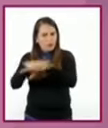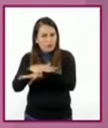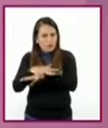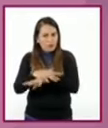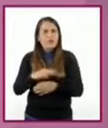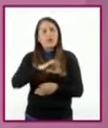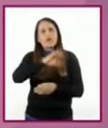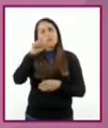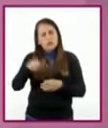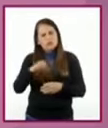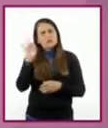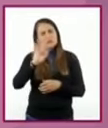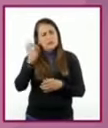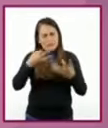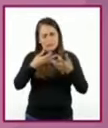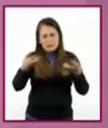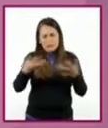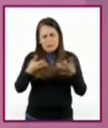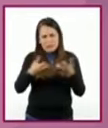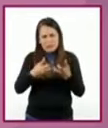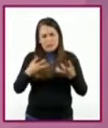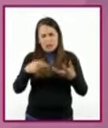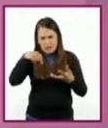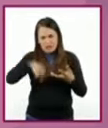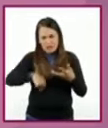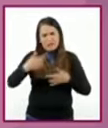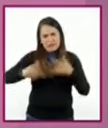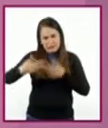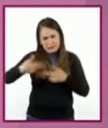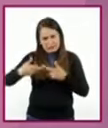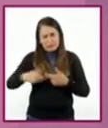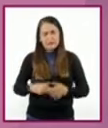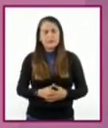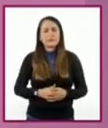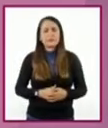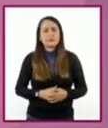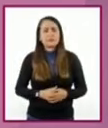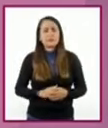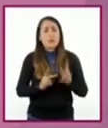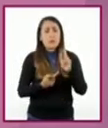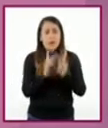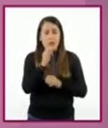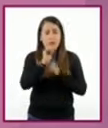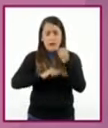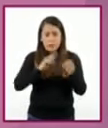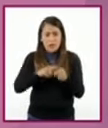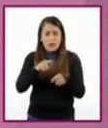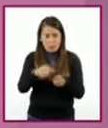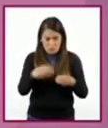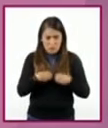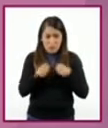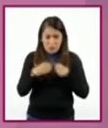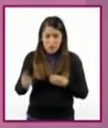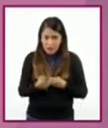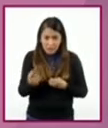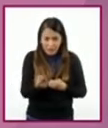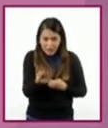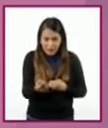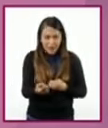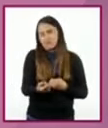regresar al suelo en cualquiera de los niveles tróficos, pues ningún ser vivo tiene vida eterna. Así que